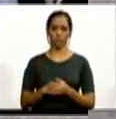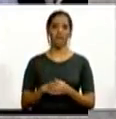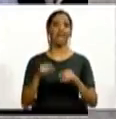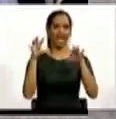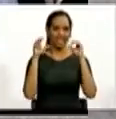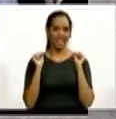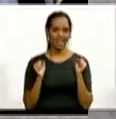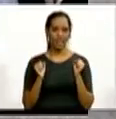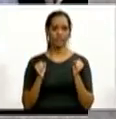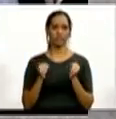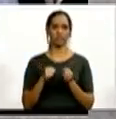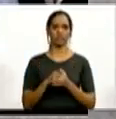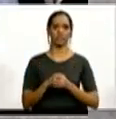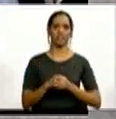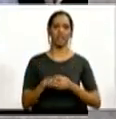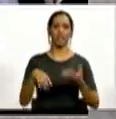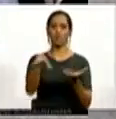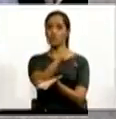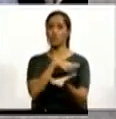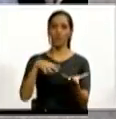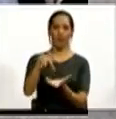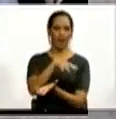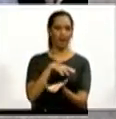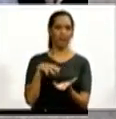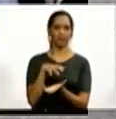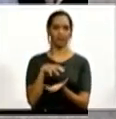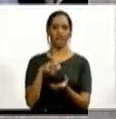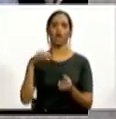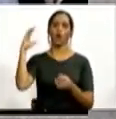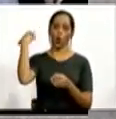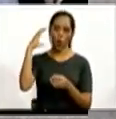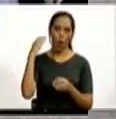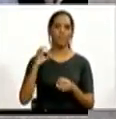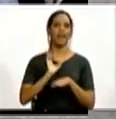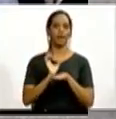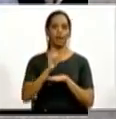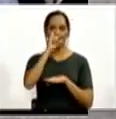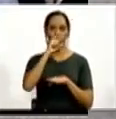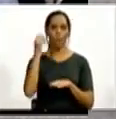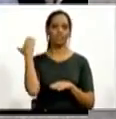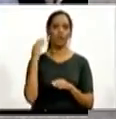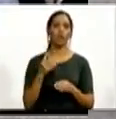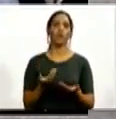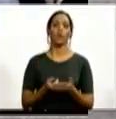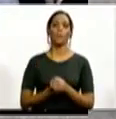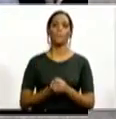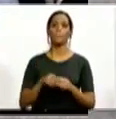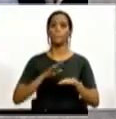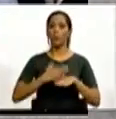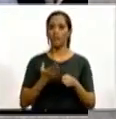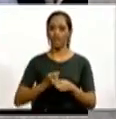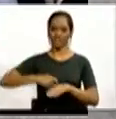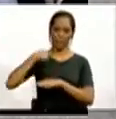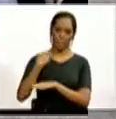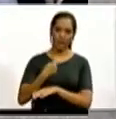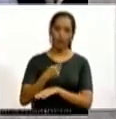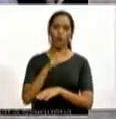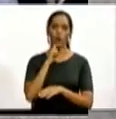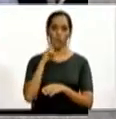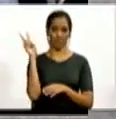Entendemos la desestabilización que se generó en Colombia, Ecuador el año pasado, producto de financiamiento